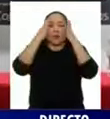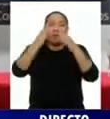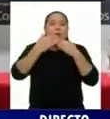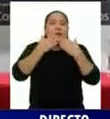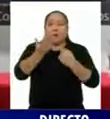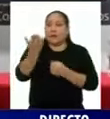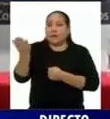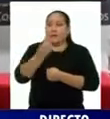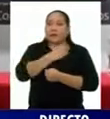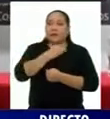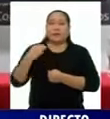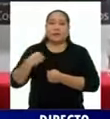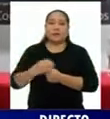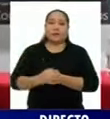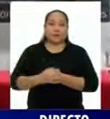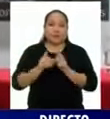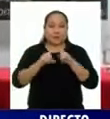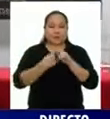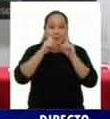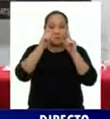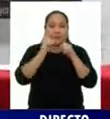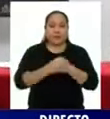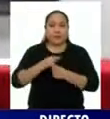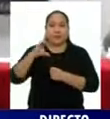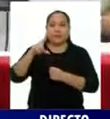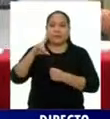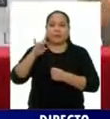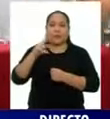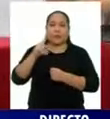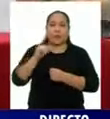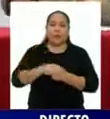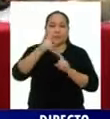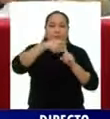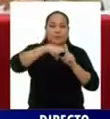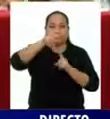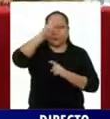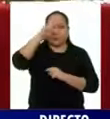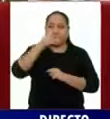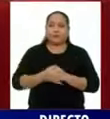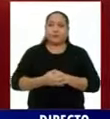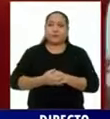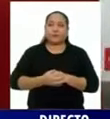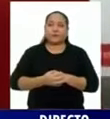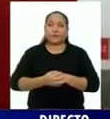damos pase a las preguntas. Empezamos con Claudia Álvarez, de TV Perú.